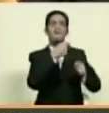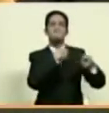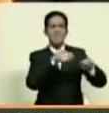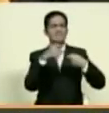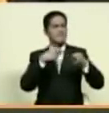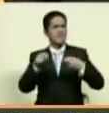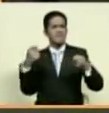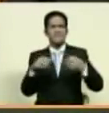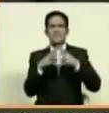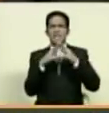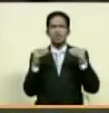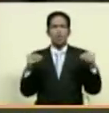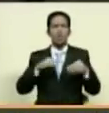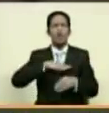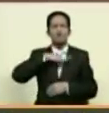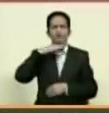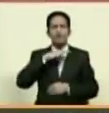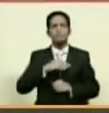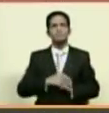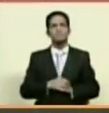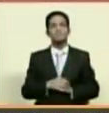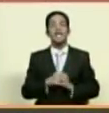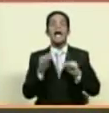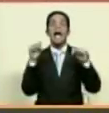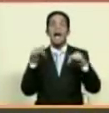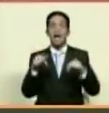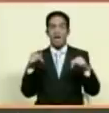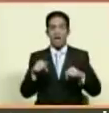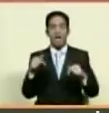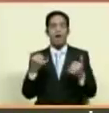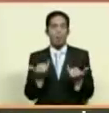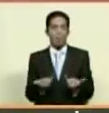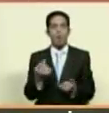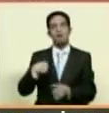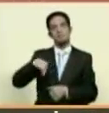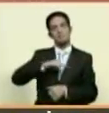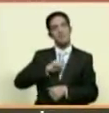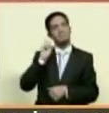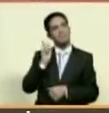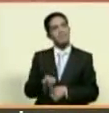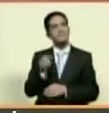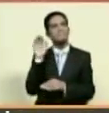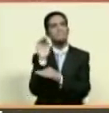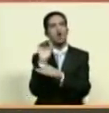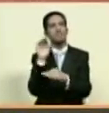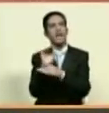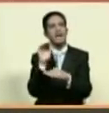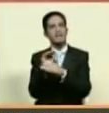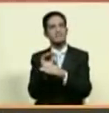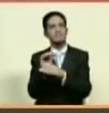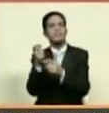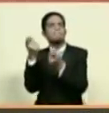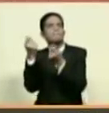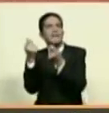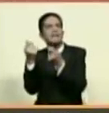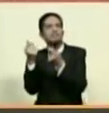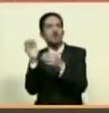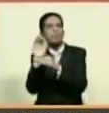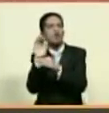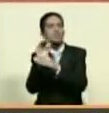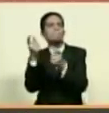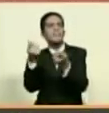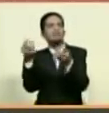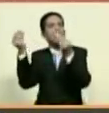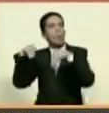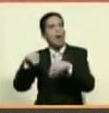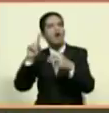productos. Ahora nos corresponde proteger, en primer lugar, el precio acordado y, en